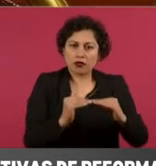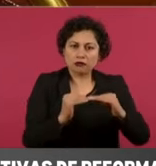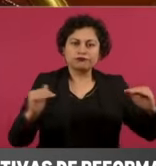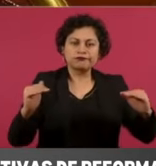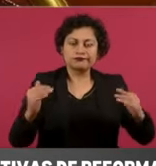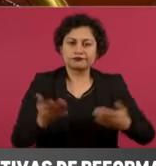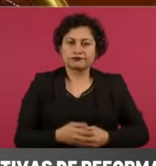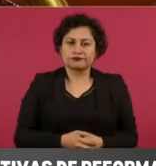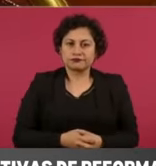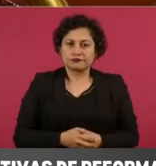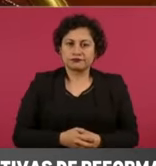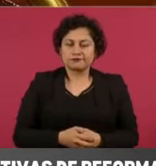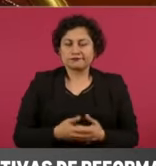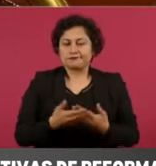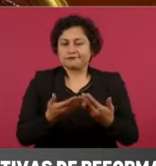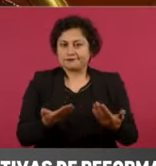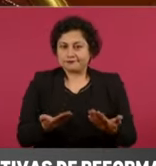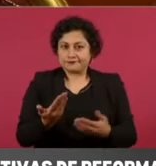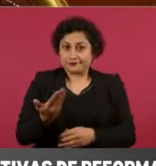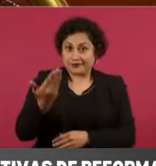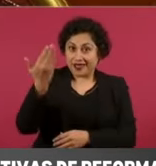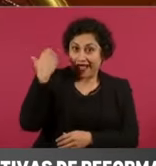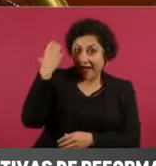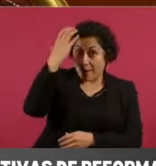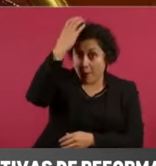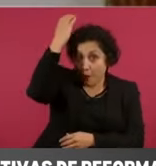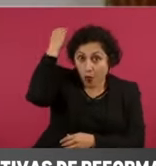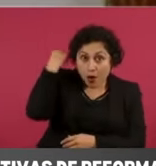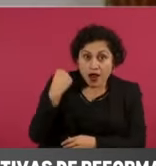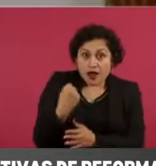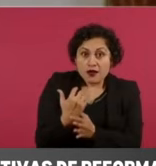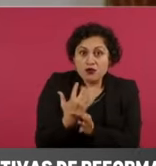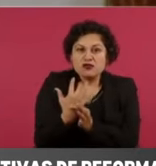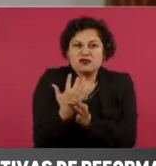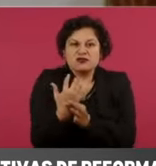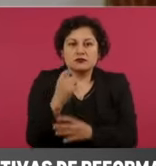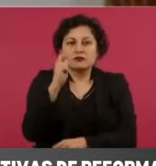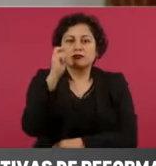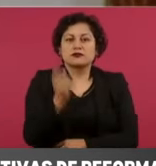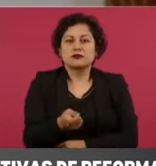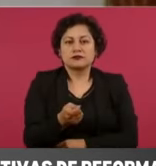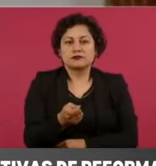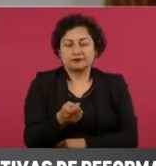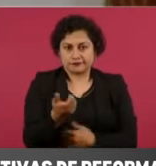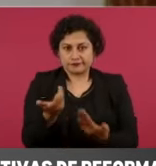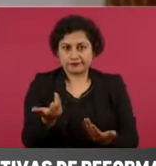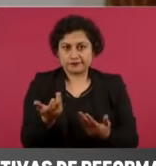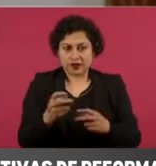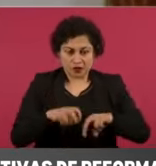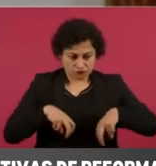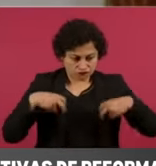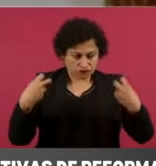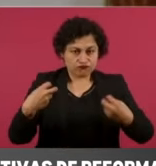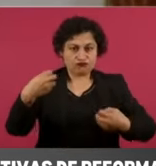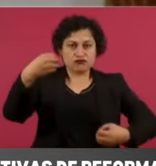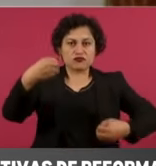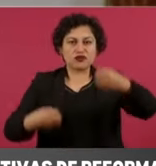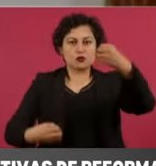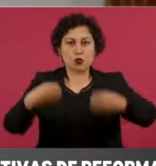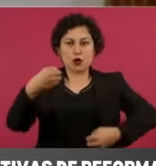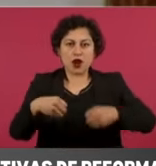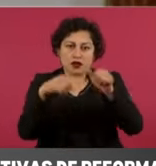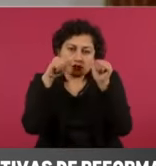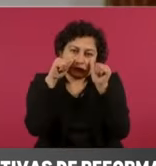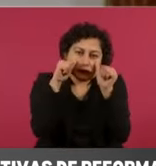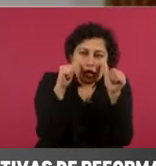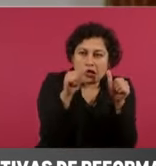Exigía Morelos que existan tribunales que protejan al débil de